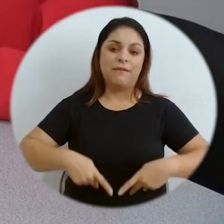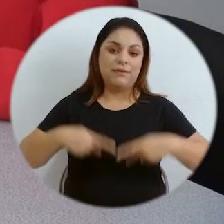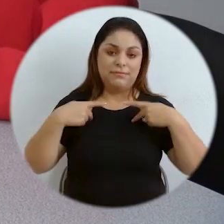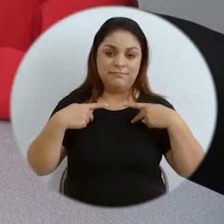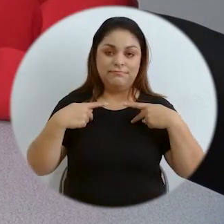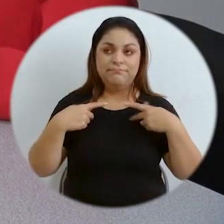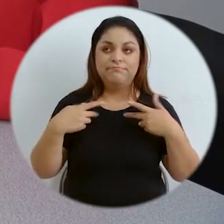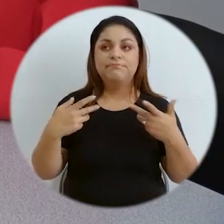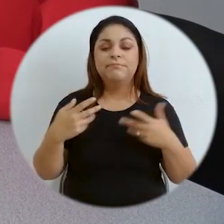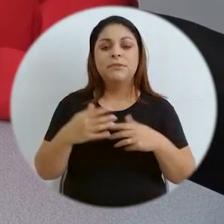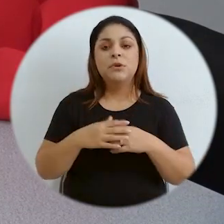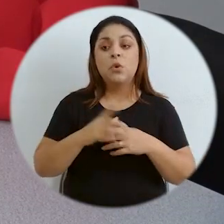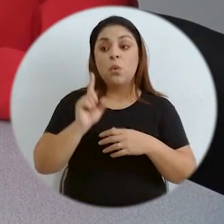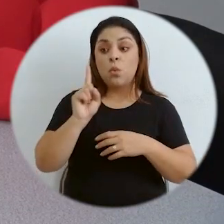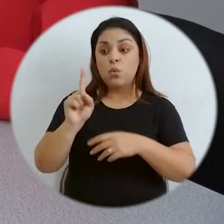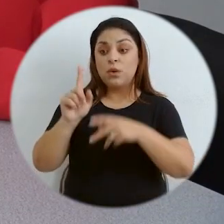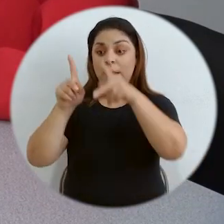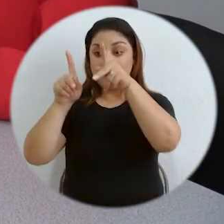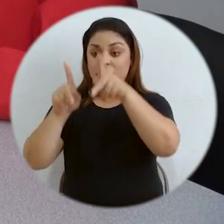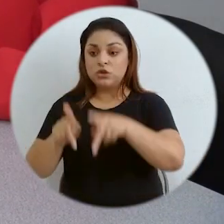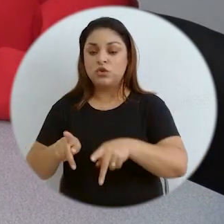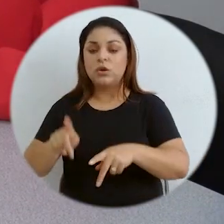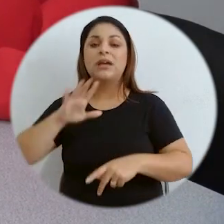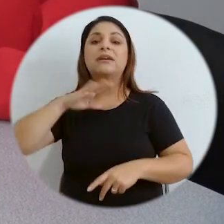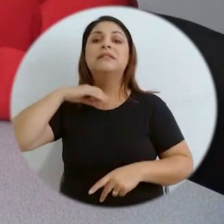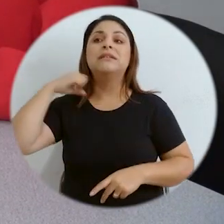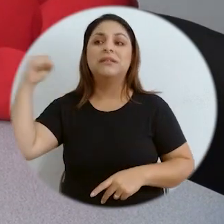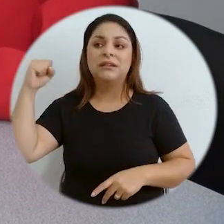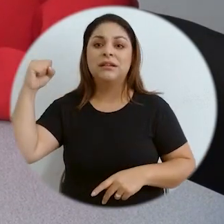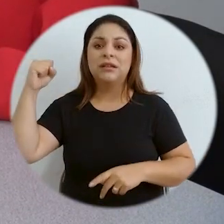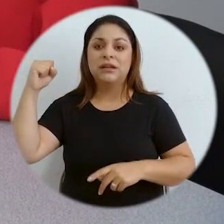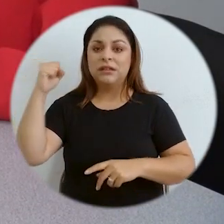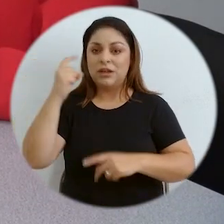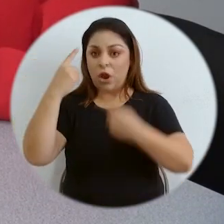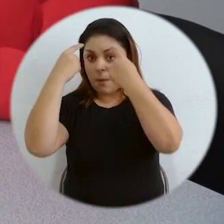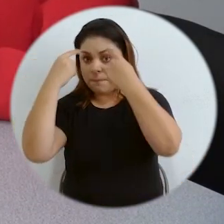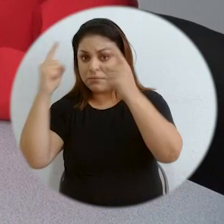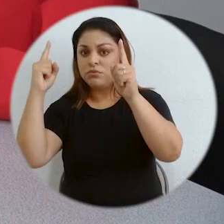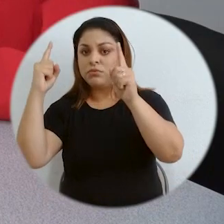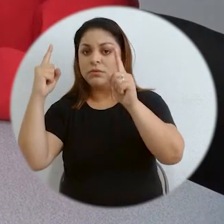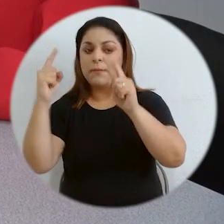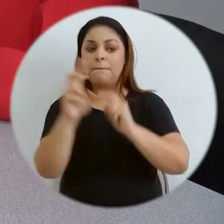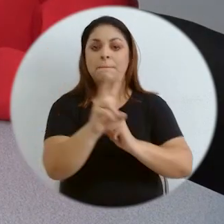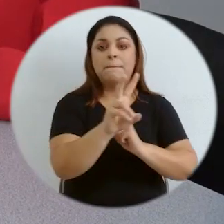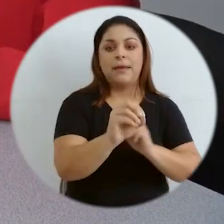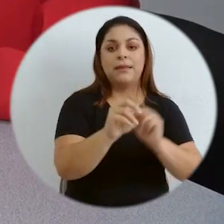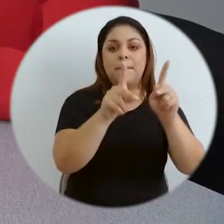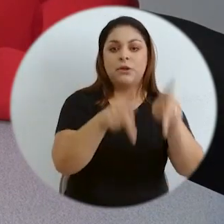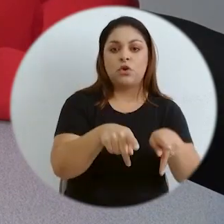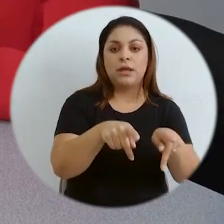por una persona que lo lleva a cabo hay otras 20 que lo han intentado, ¿verdad?